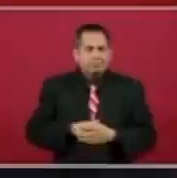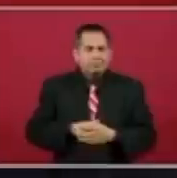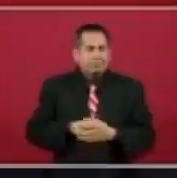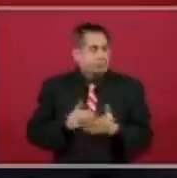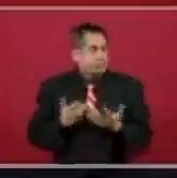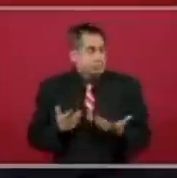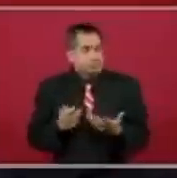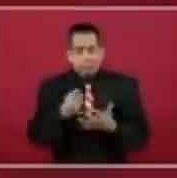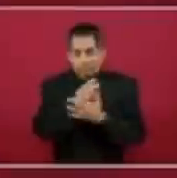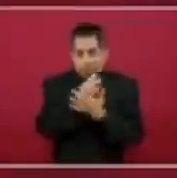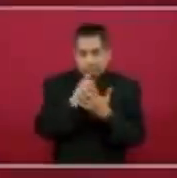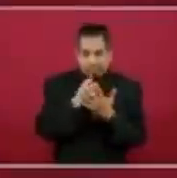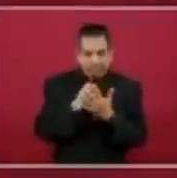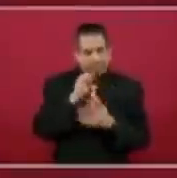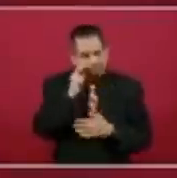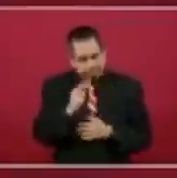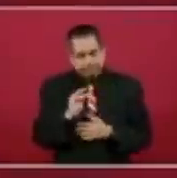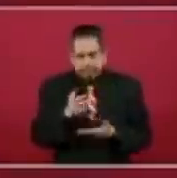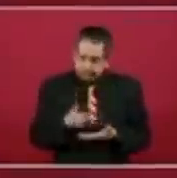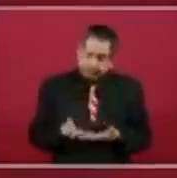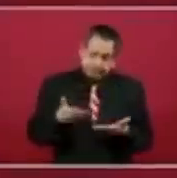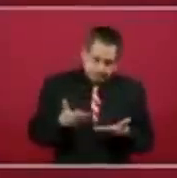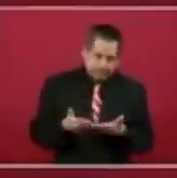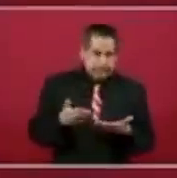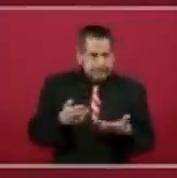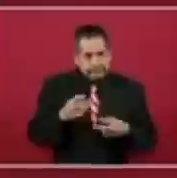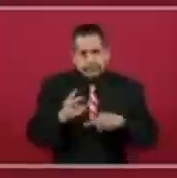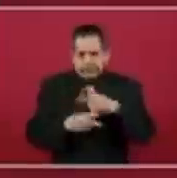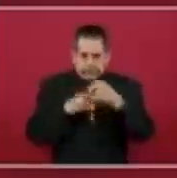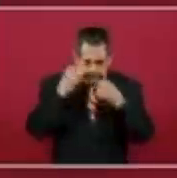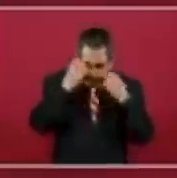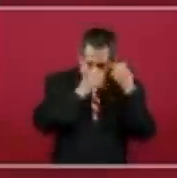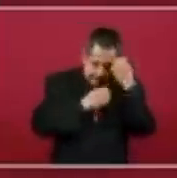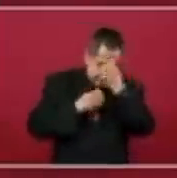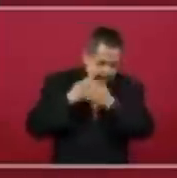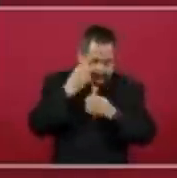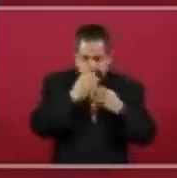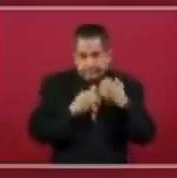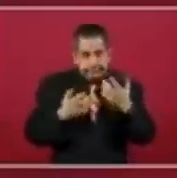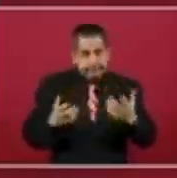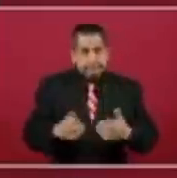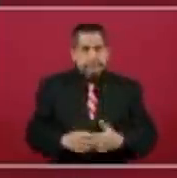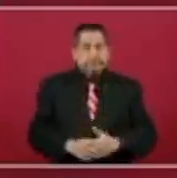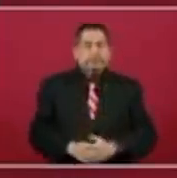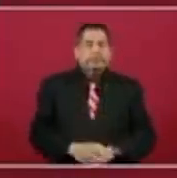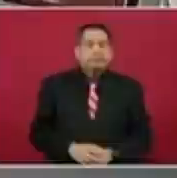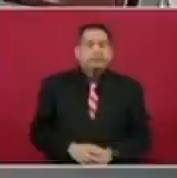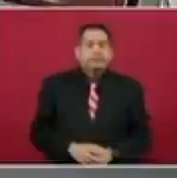Entonces, todo esto es lo que estamos ahora revisando. Para…